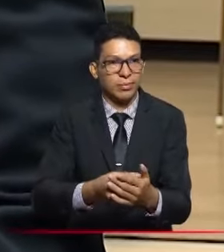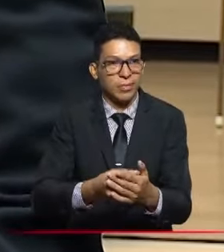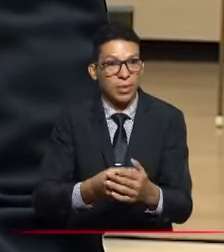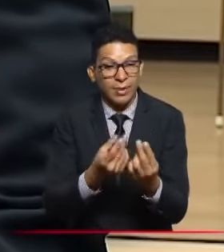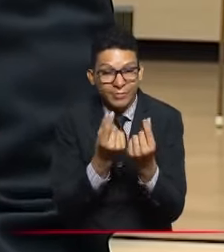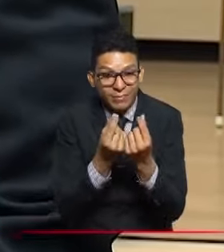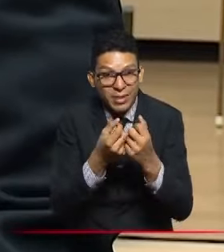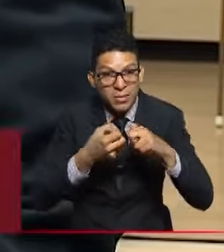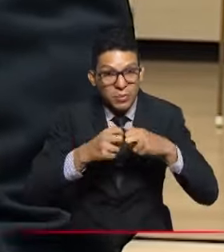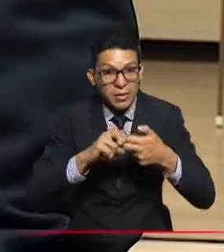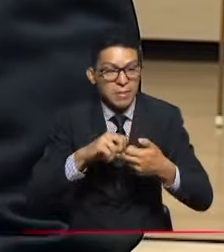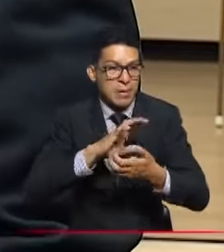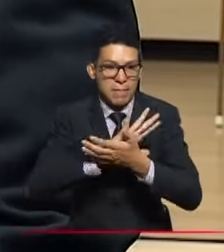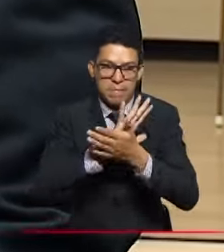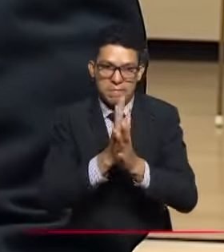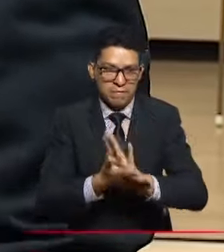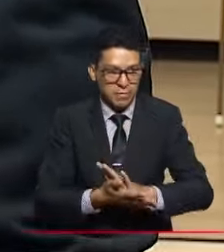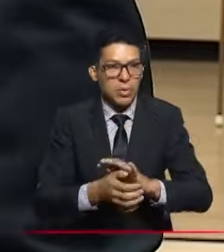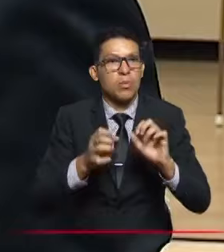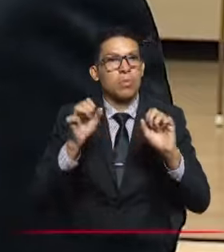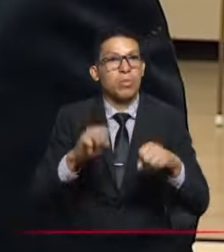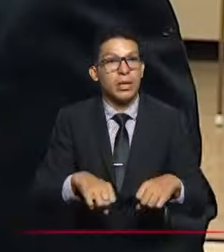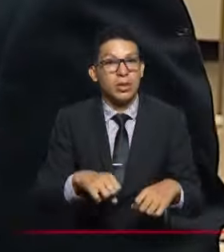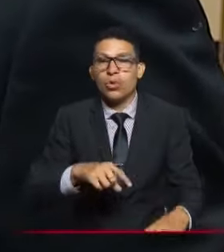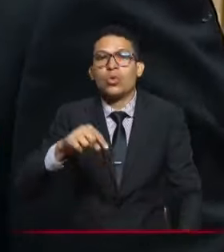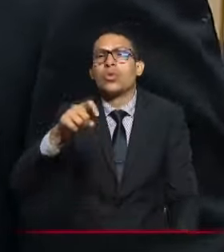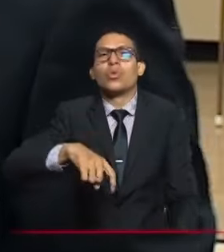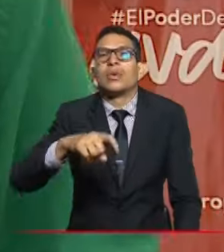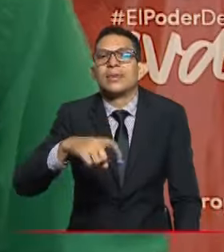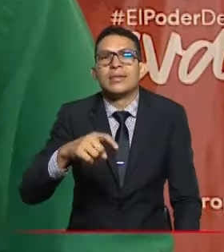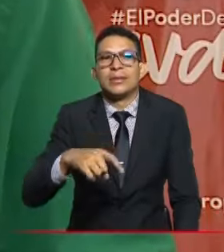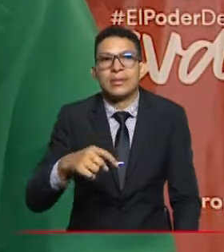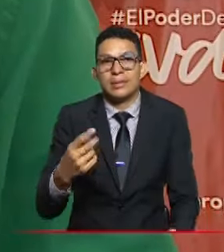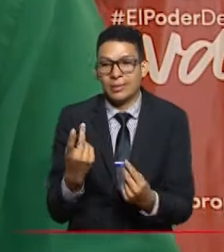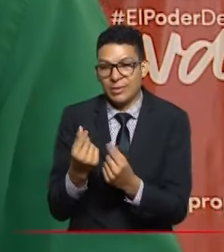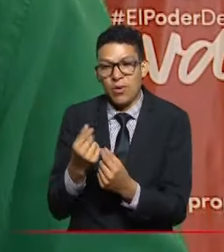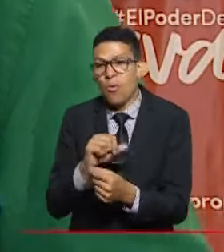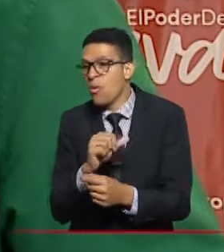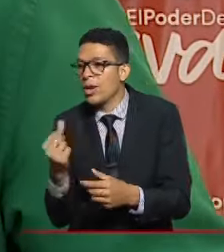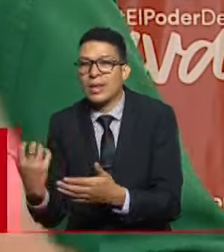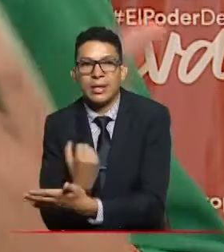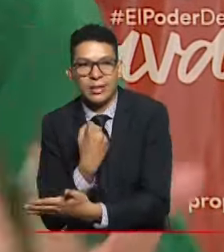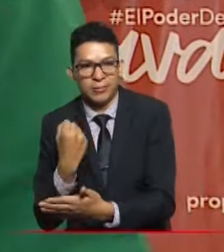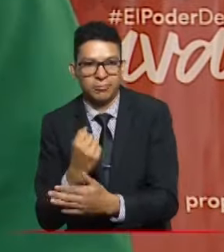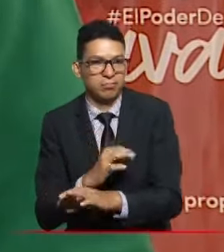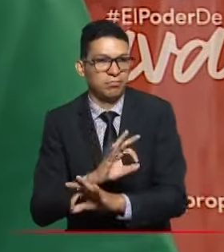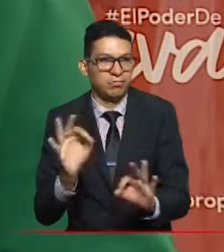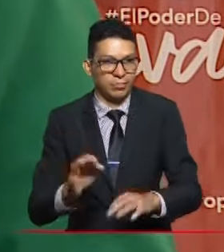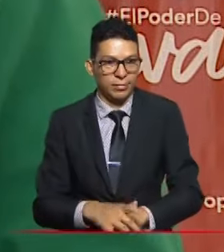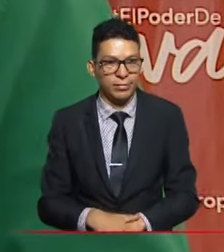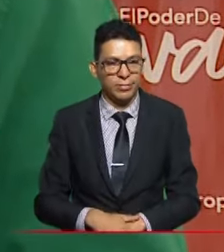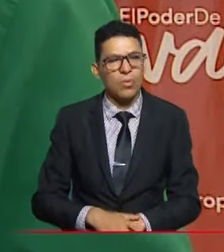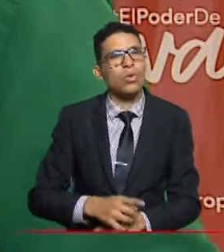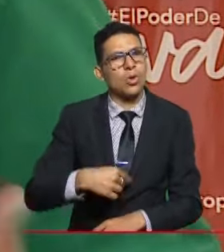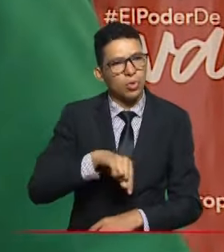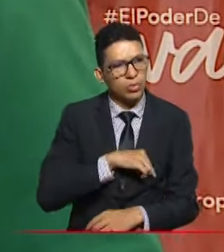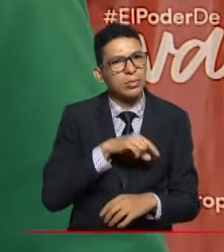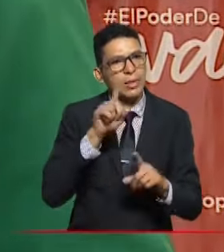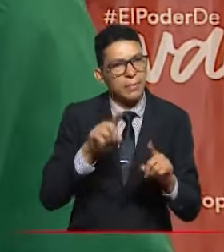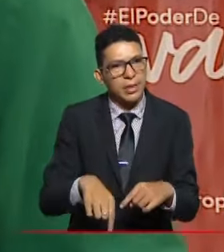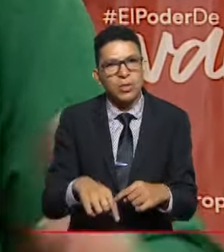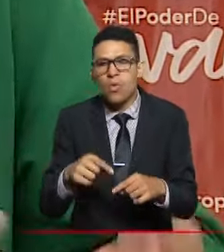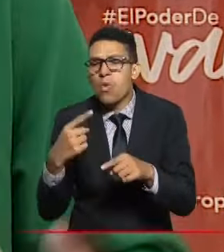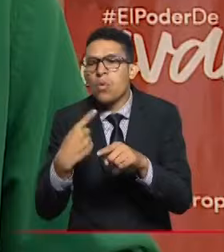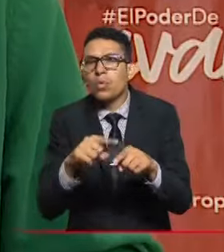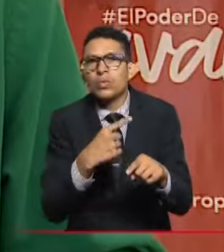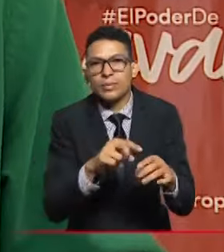financieros de sostenibilidad y no se requerirían recursos de libre destinación. Vamos a apostarle también a la complementariedad en las rutas alternas